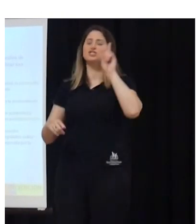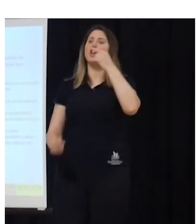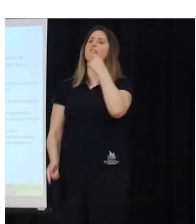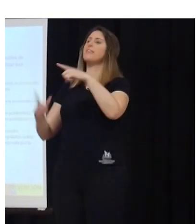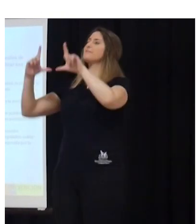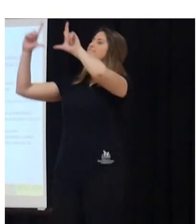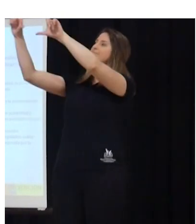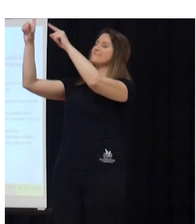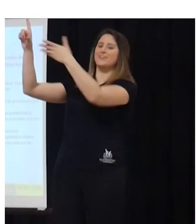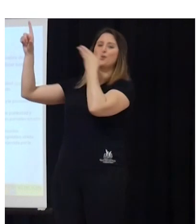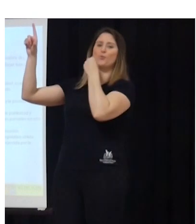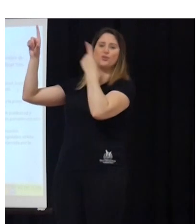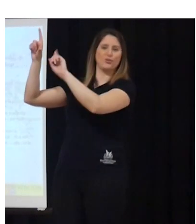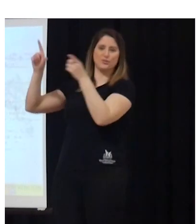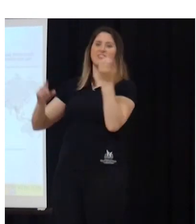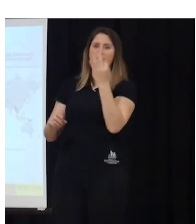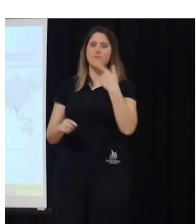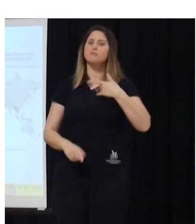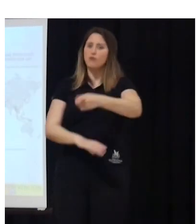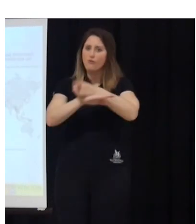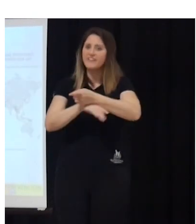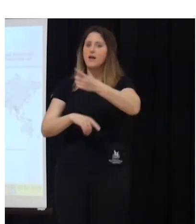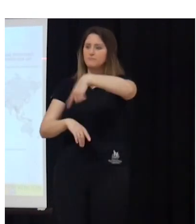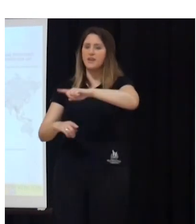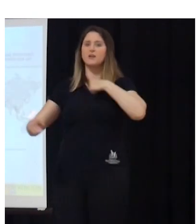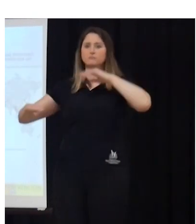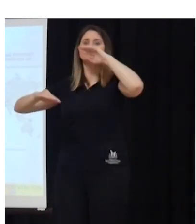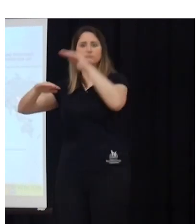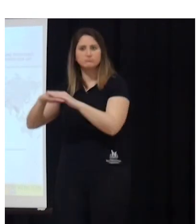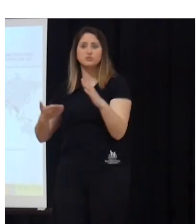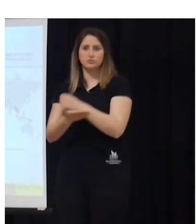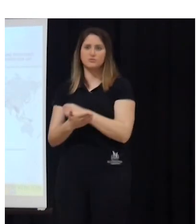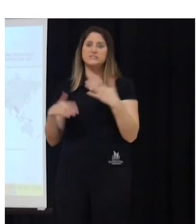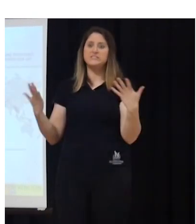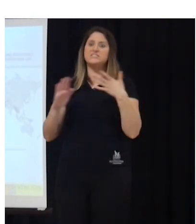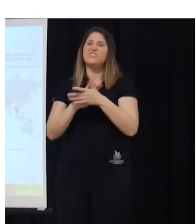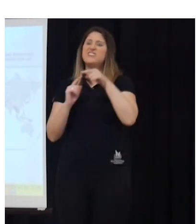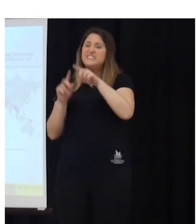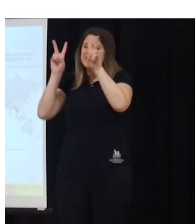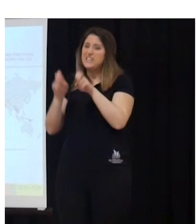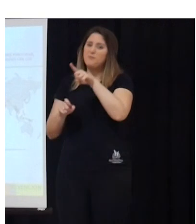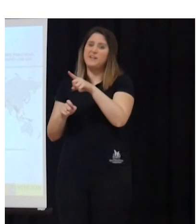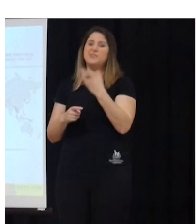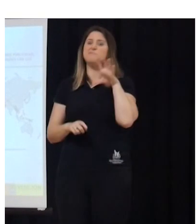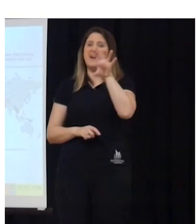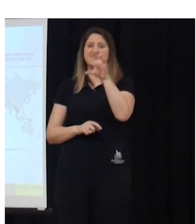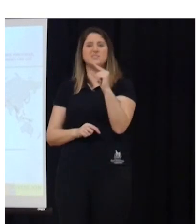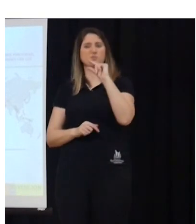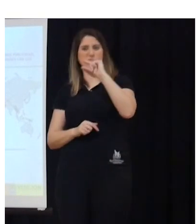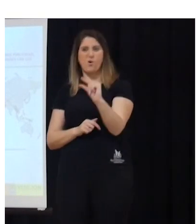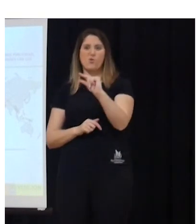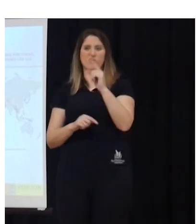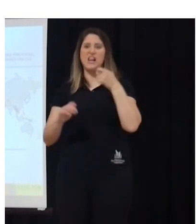ley. ¿De acuerdo? Bueno, pues en este sentido hay muy poco realizado, muy pocos países que